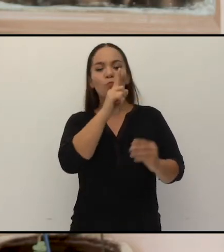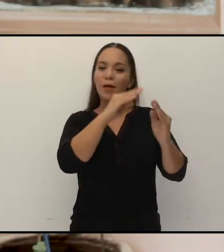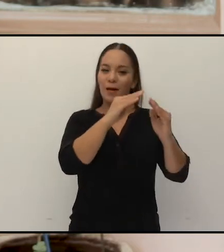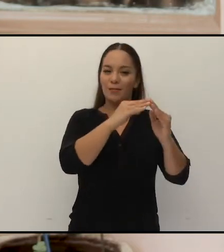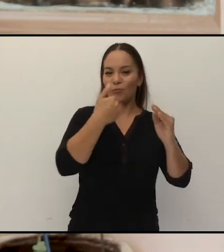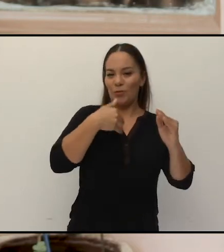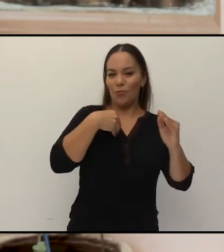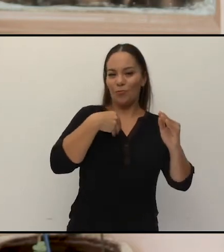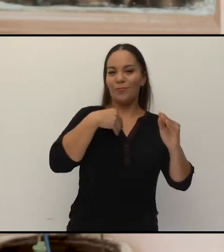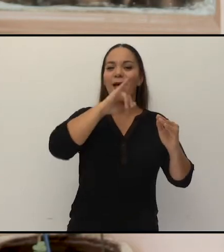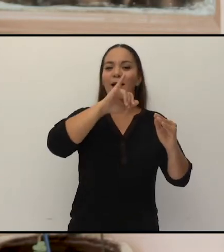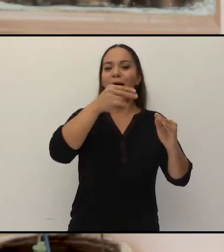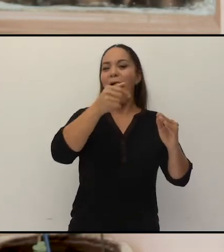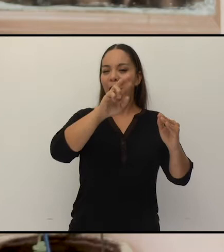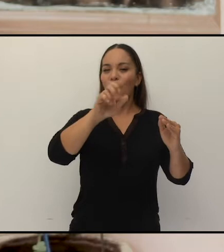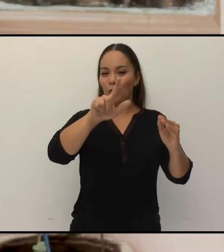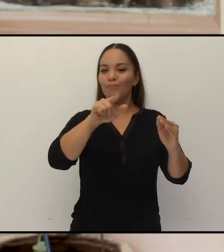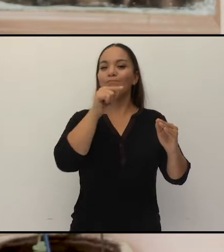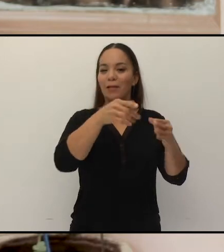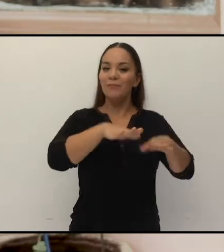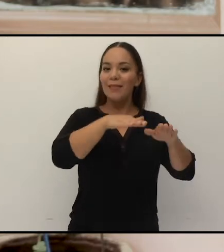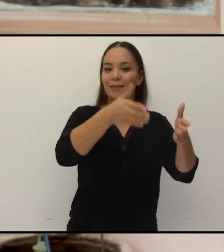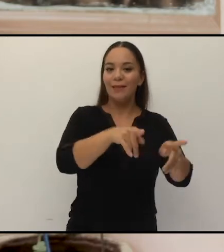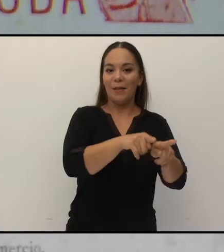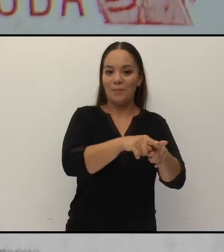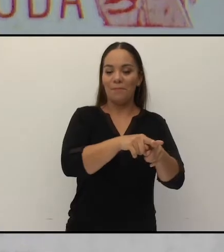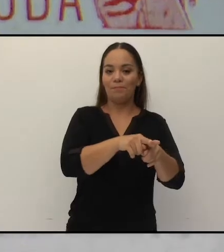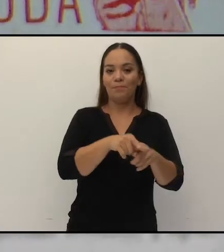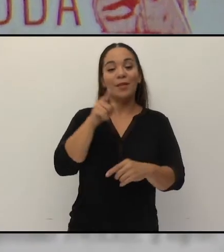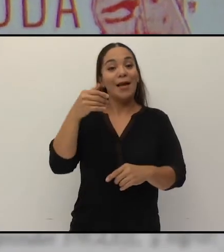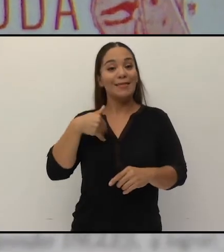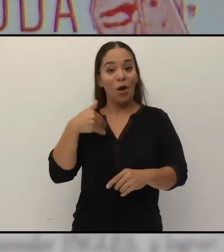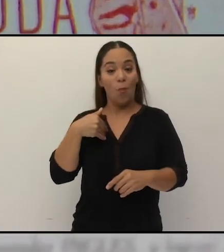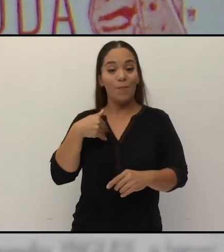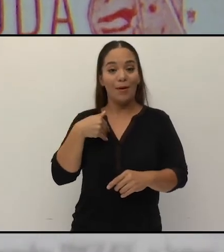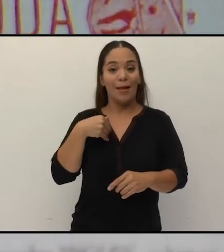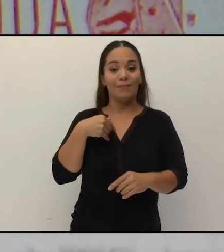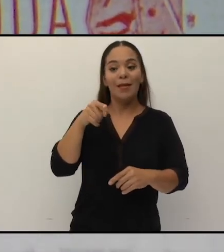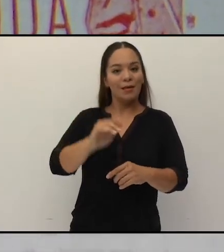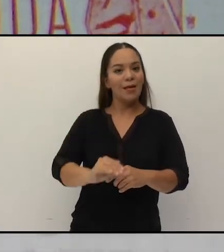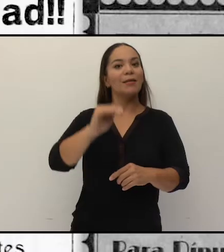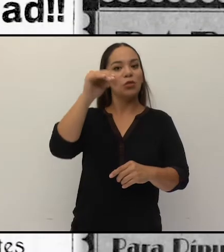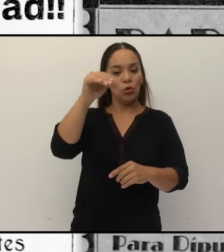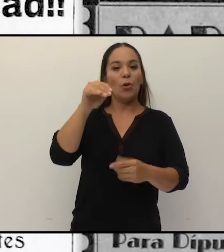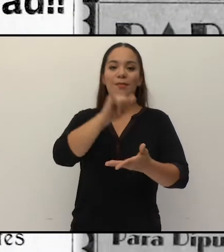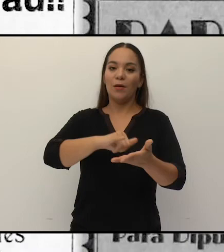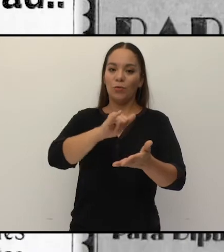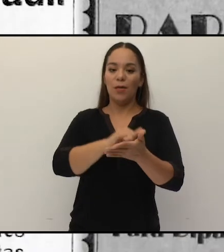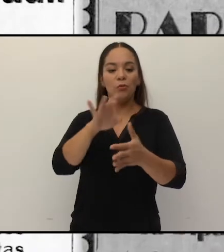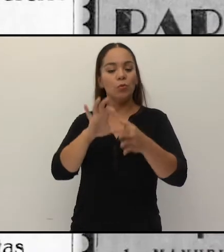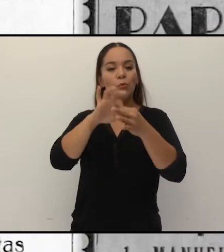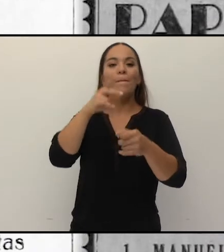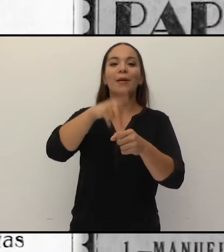vivía un señor Harold Nichols, que fue sastre también. Nichols, quien había crecido en San José, se unió